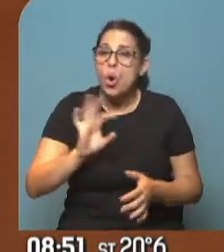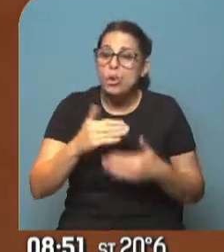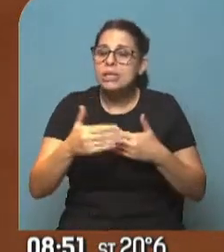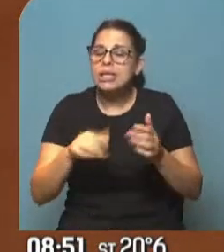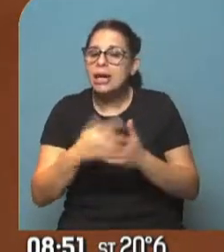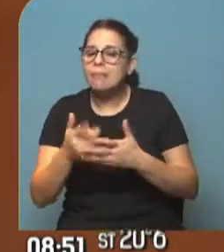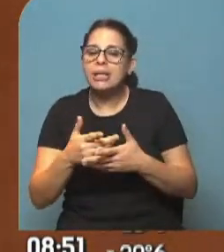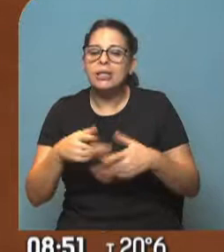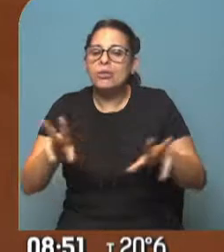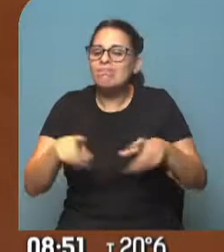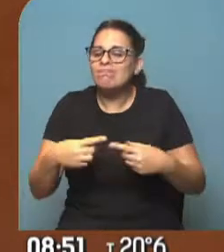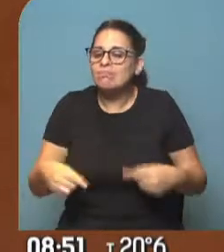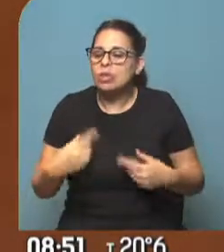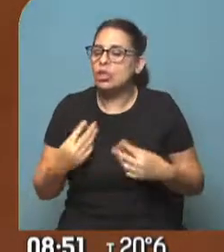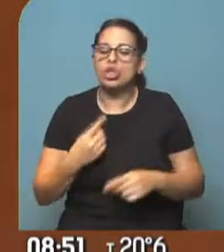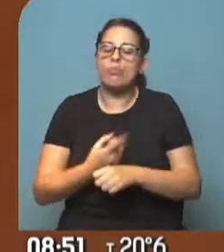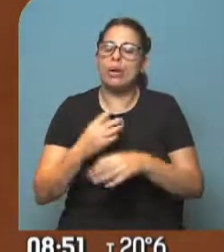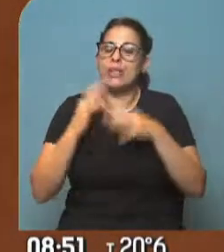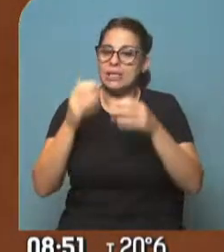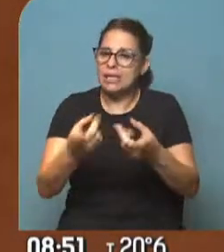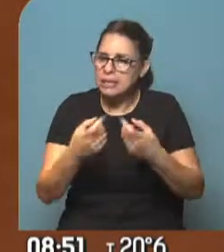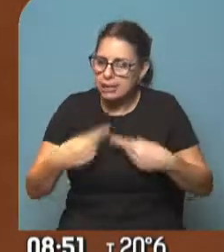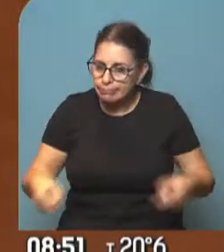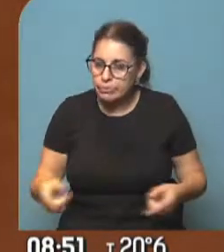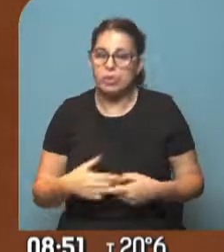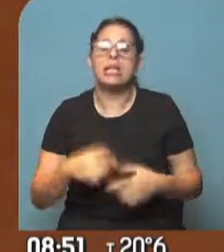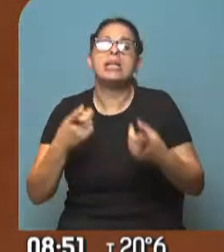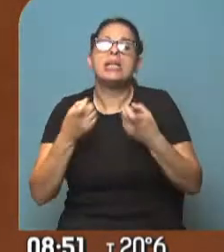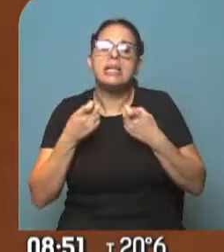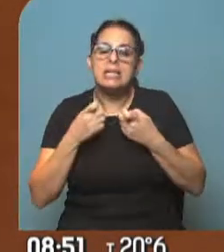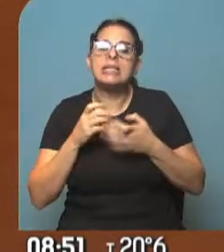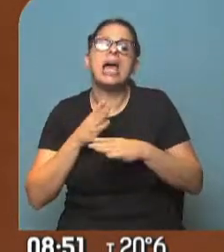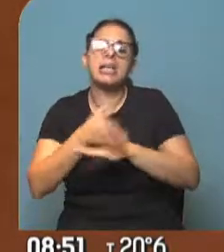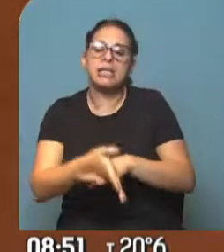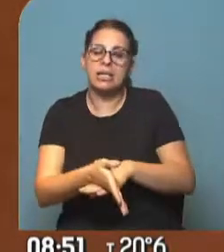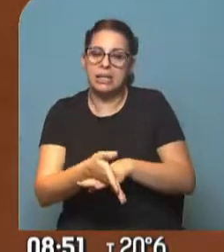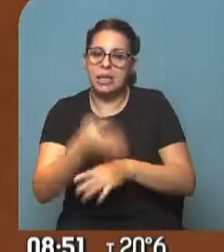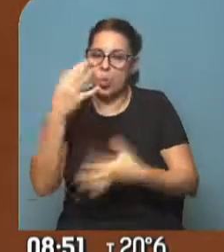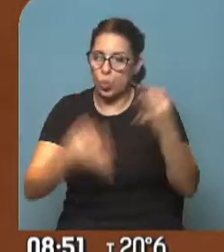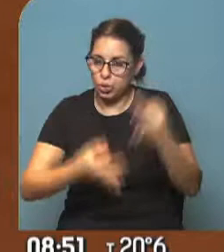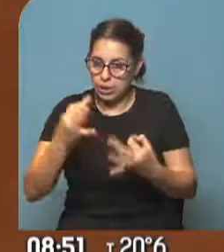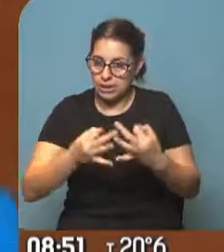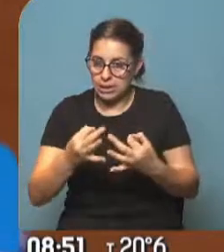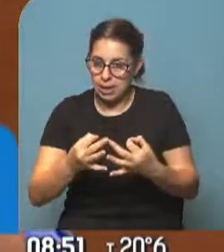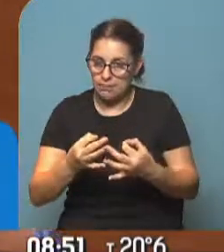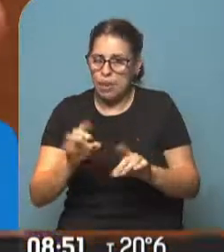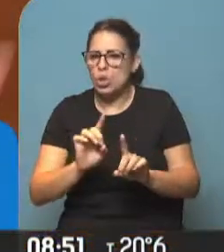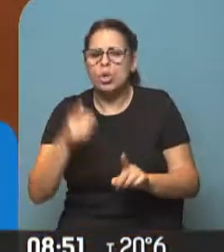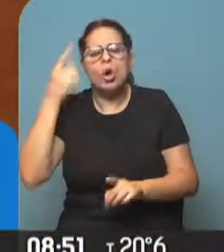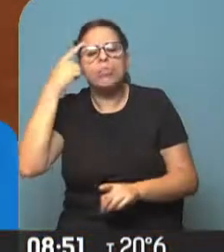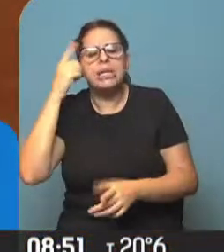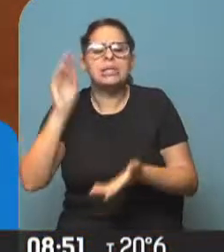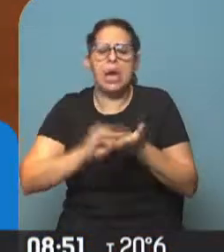pero no tienen los recursos para llegar y necesita de todo necesita básicamente acceder a la justicia no pensar en un